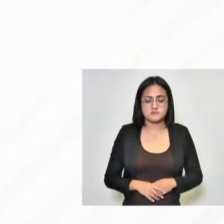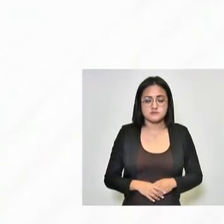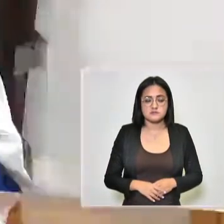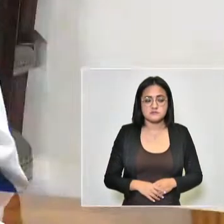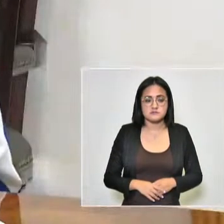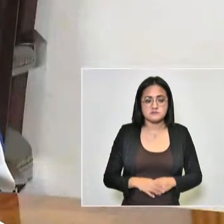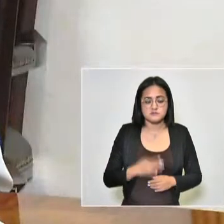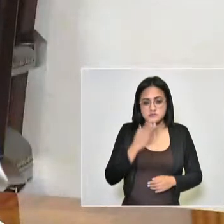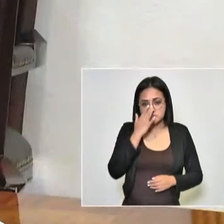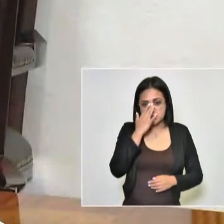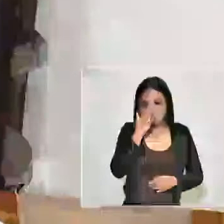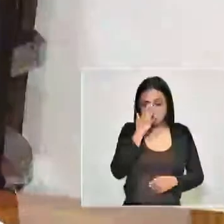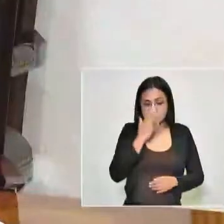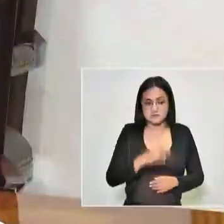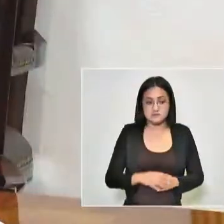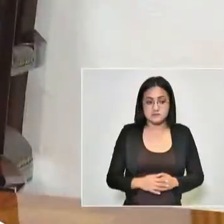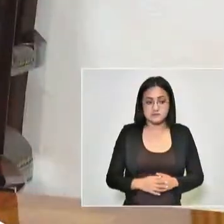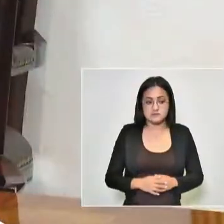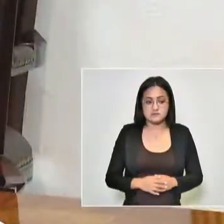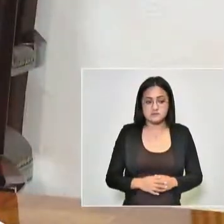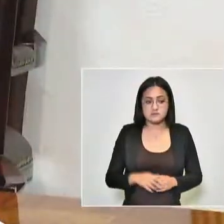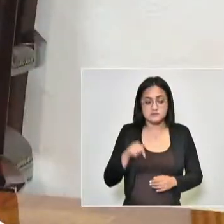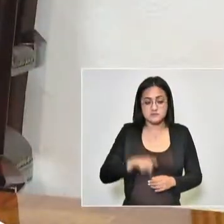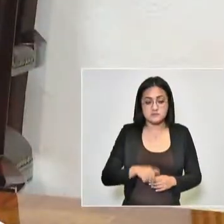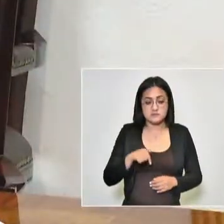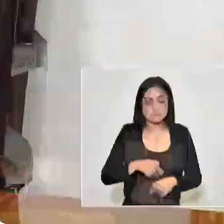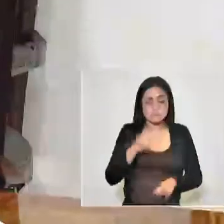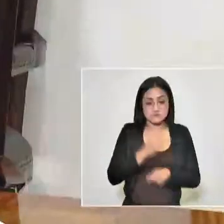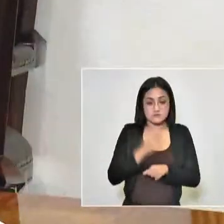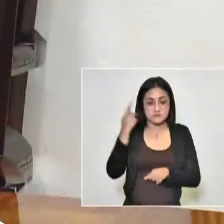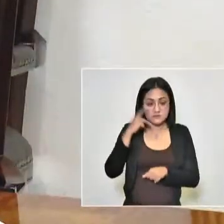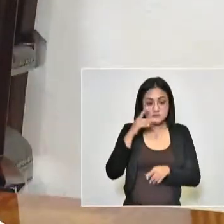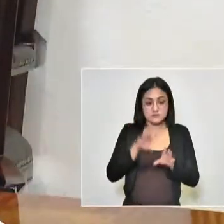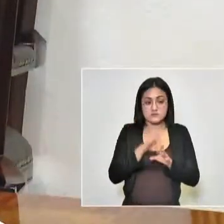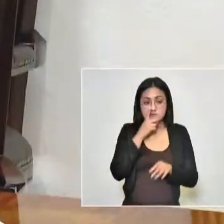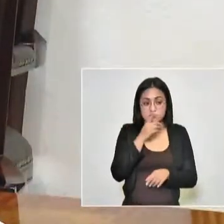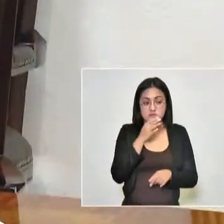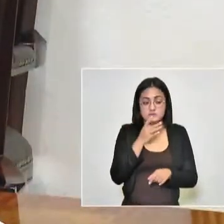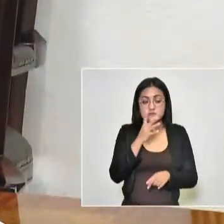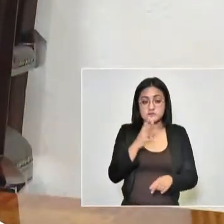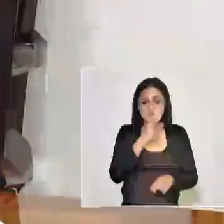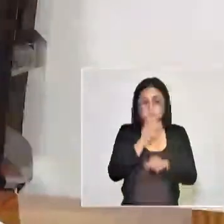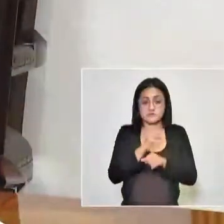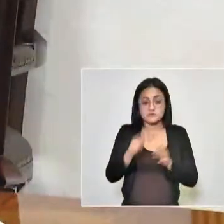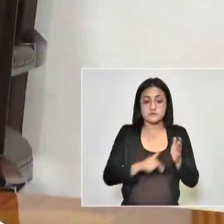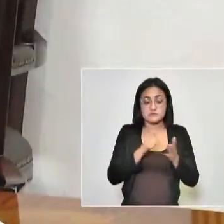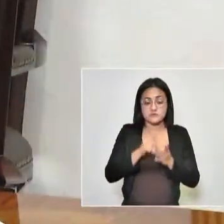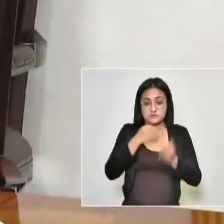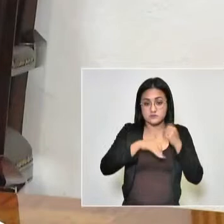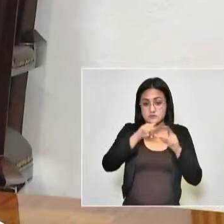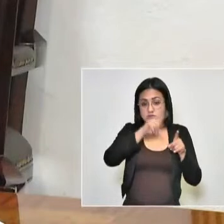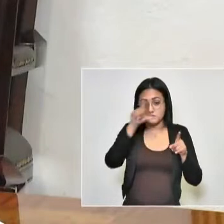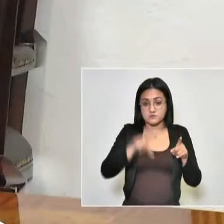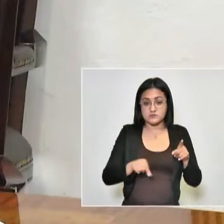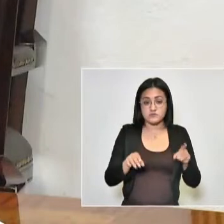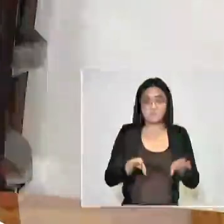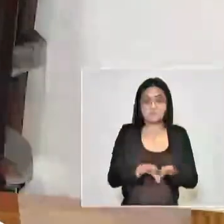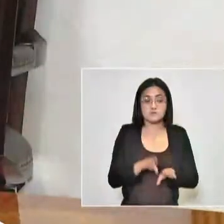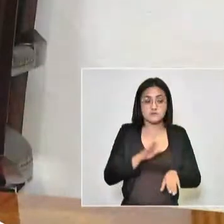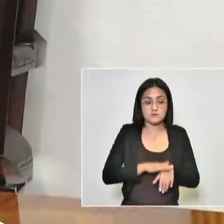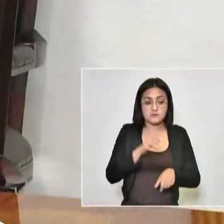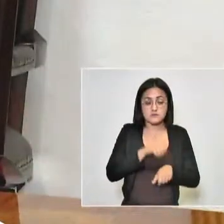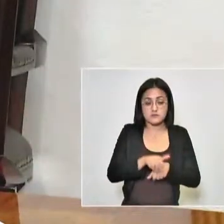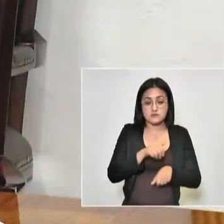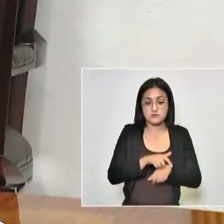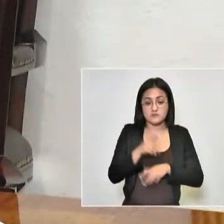Sí, mira, te comento, Puebla en este momento, como mencioné, está en cuarto lugar a nivel nacional en estados con mayor